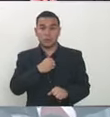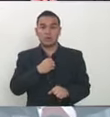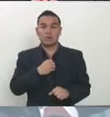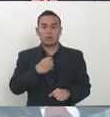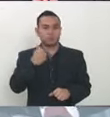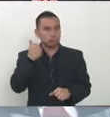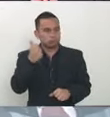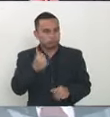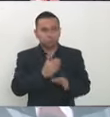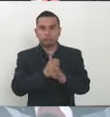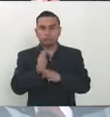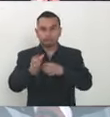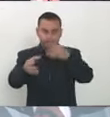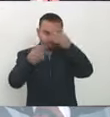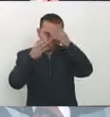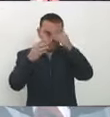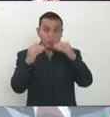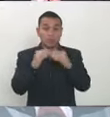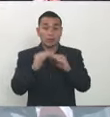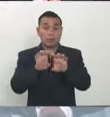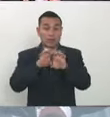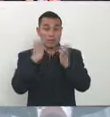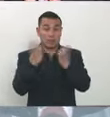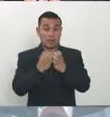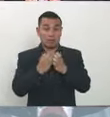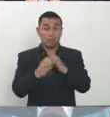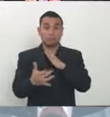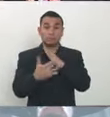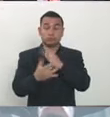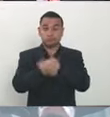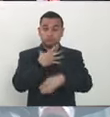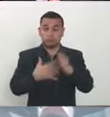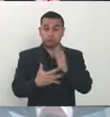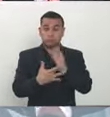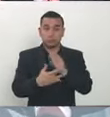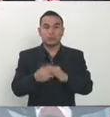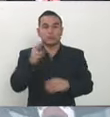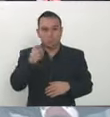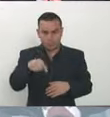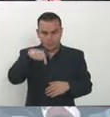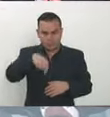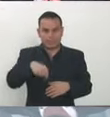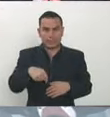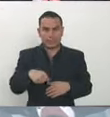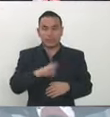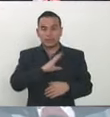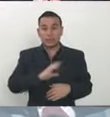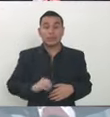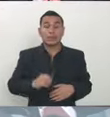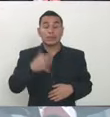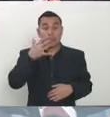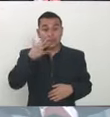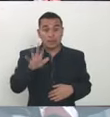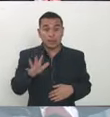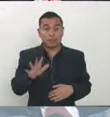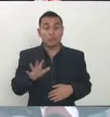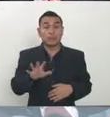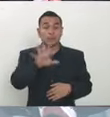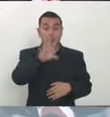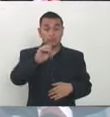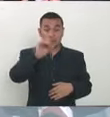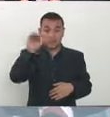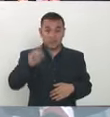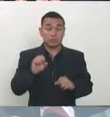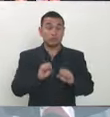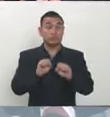en países del primer mundo. Vamos a tratar de tener eso mismo aquí, pero si allá el radio es de 50% que fallece en la unidad de